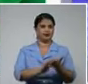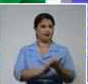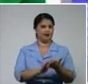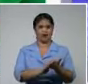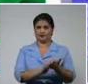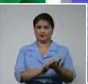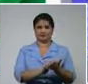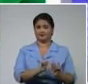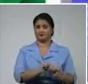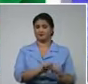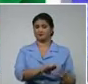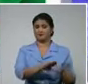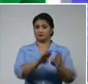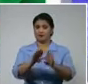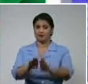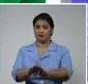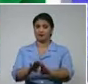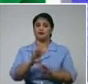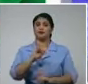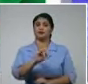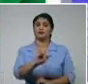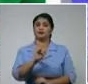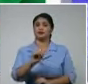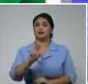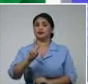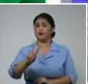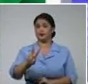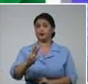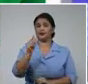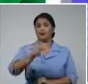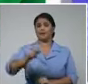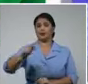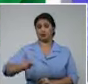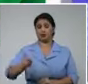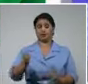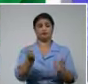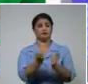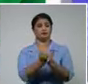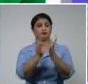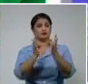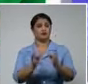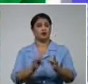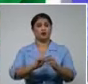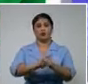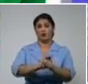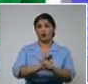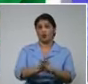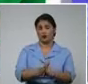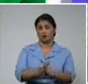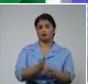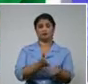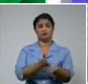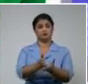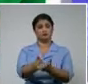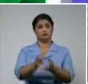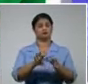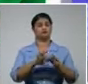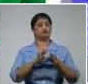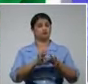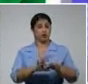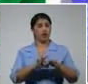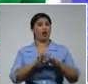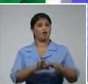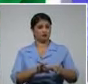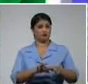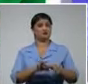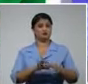De los 772 casos diagnosticados, todavía una cifra muy elevada de